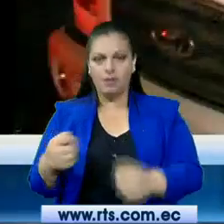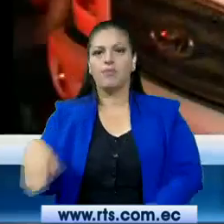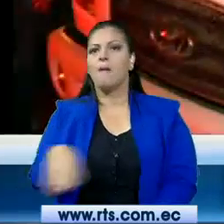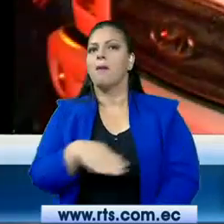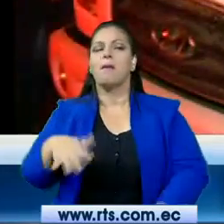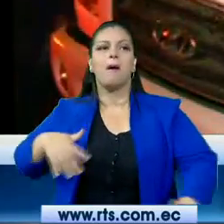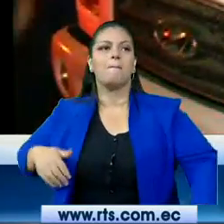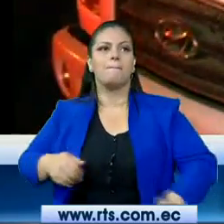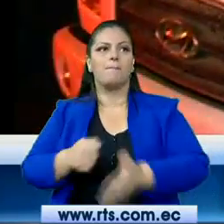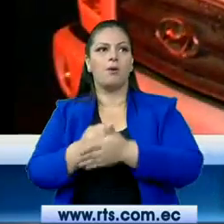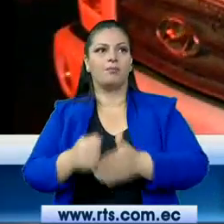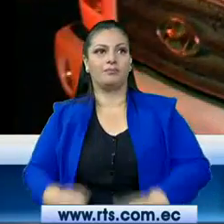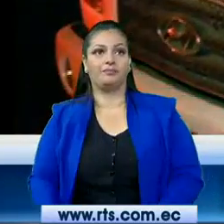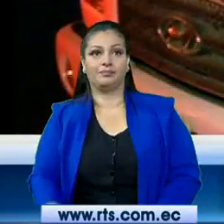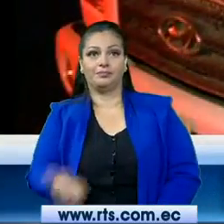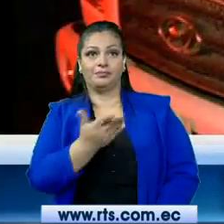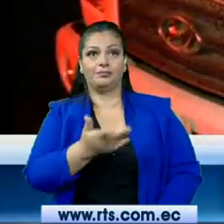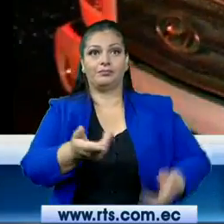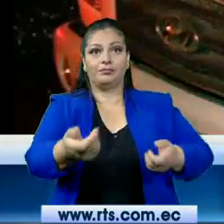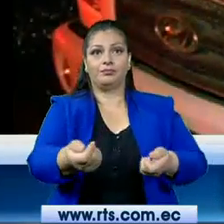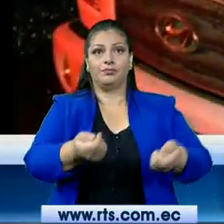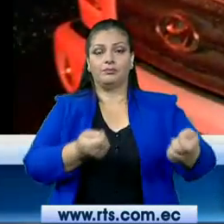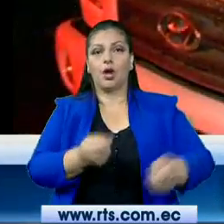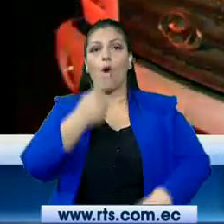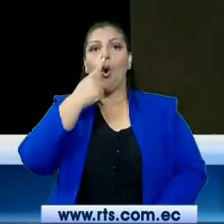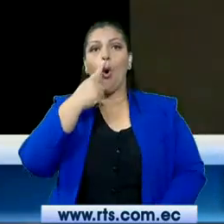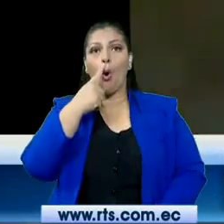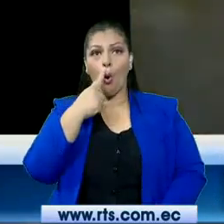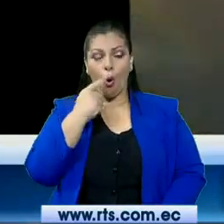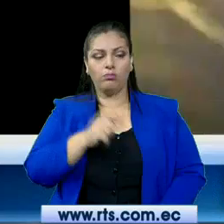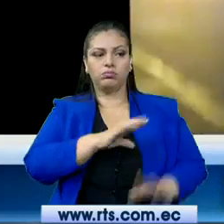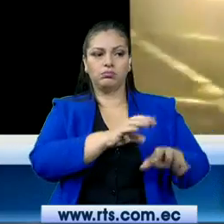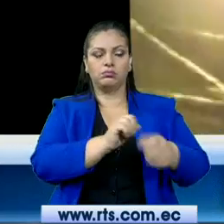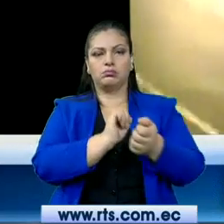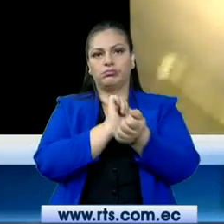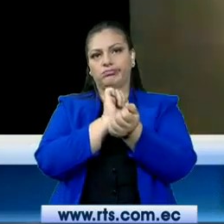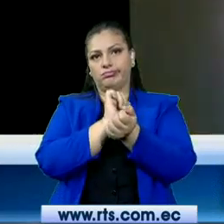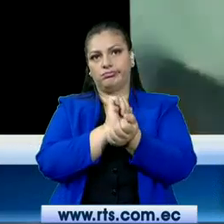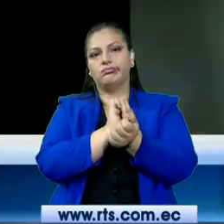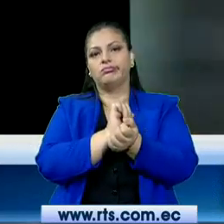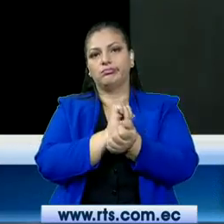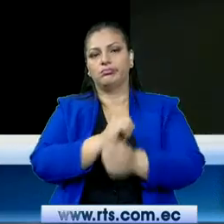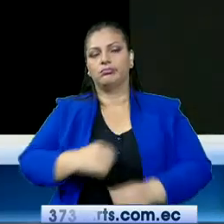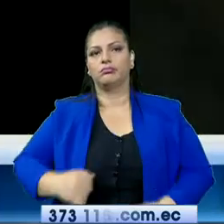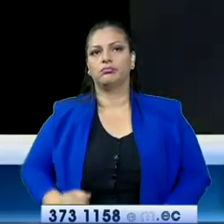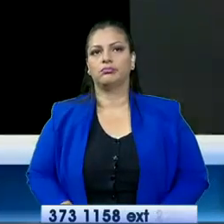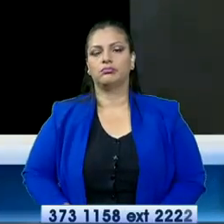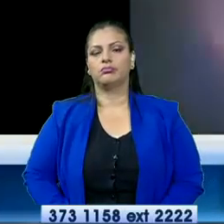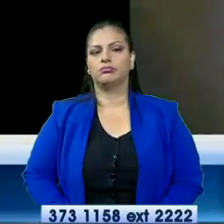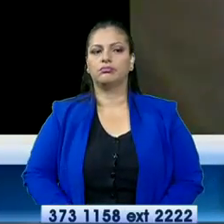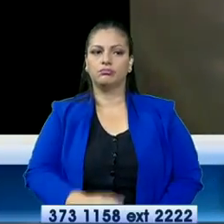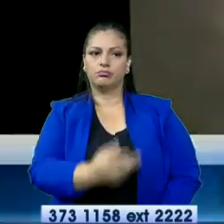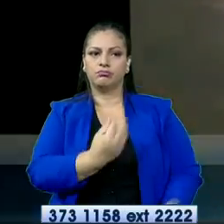fue retenido para que rinda su versión de los hechos. Informó Jorge Salazar.